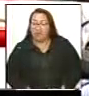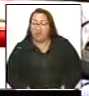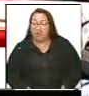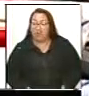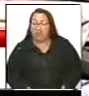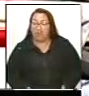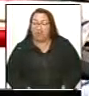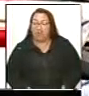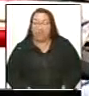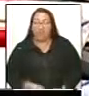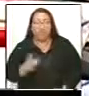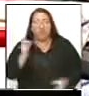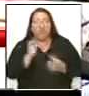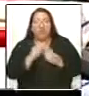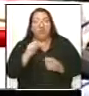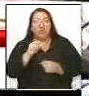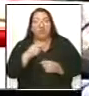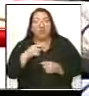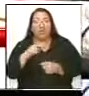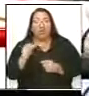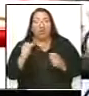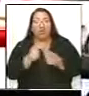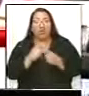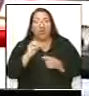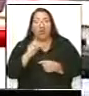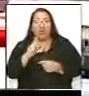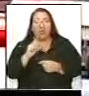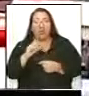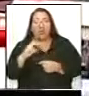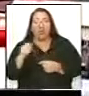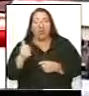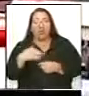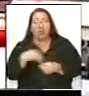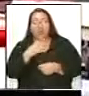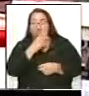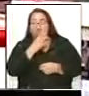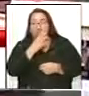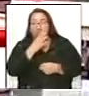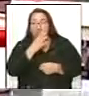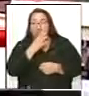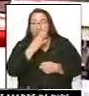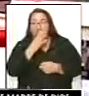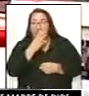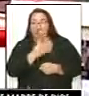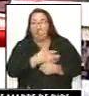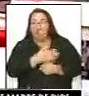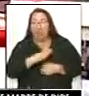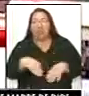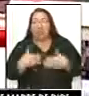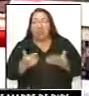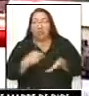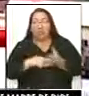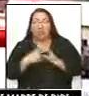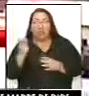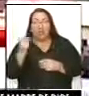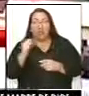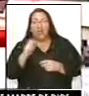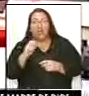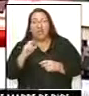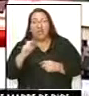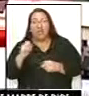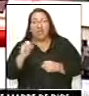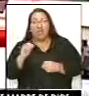dos congresistas, el congresista Segura, tanto como el congresista Lechea. No sé si ha sido una cuestión previa el poder escuchar al técnico